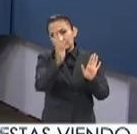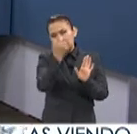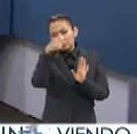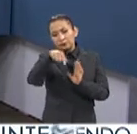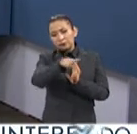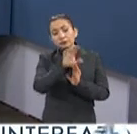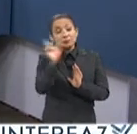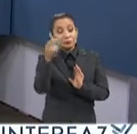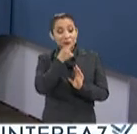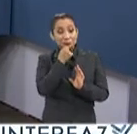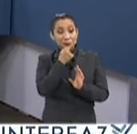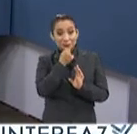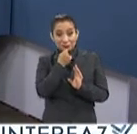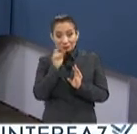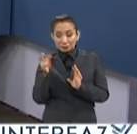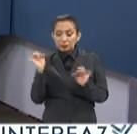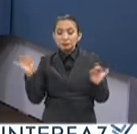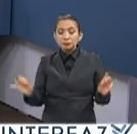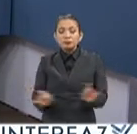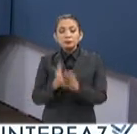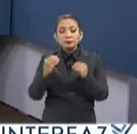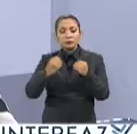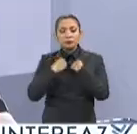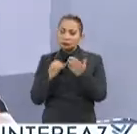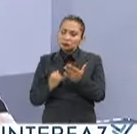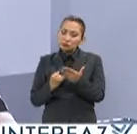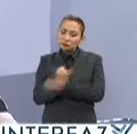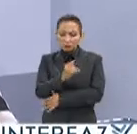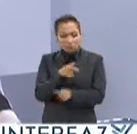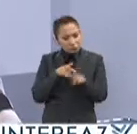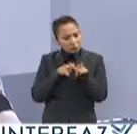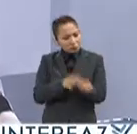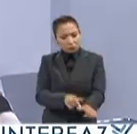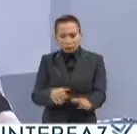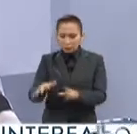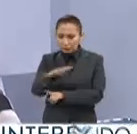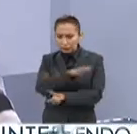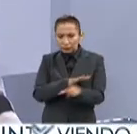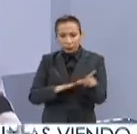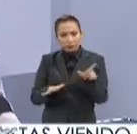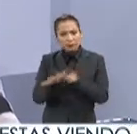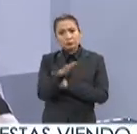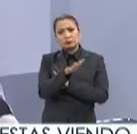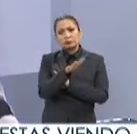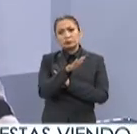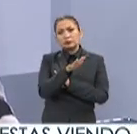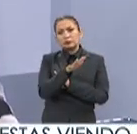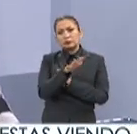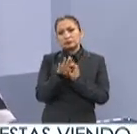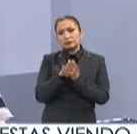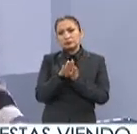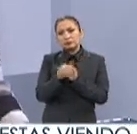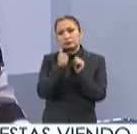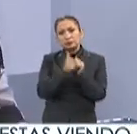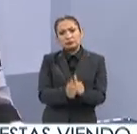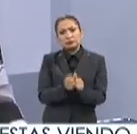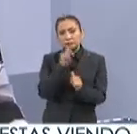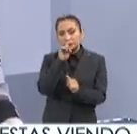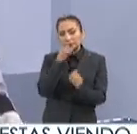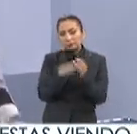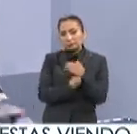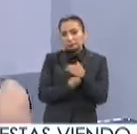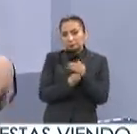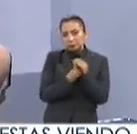universidades, cuando estos niños en algún momento de su vida deciden mantener su condición de migración oculta,